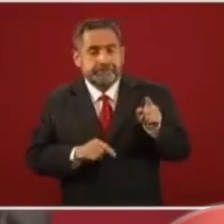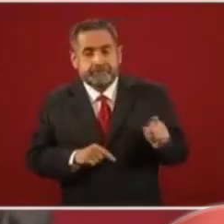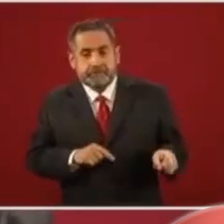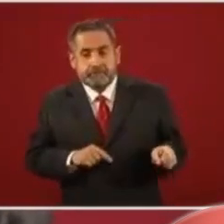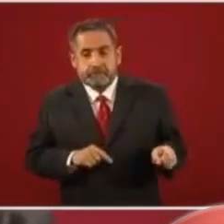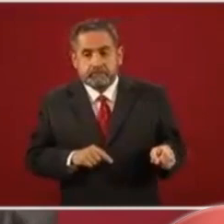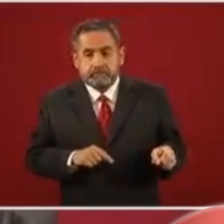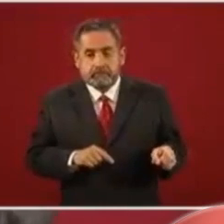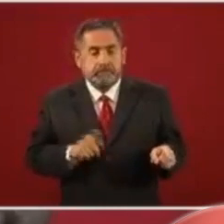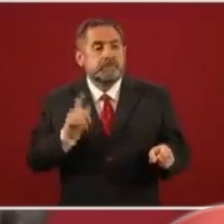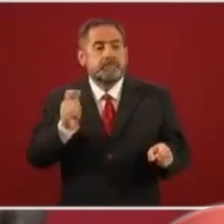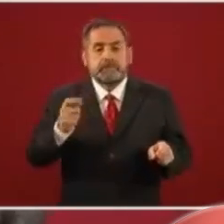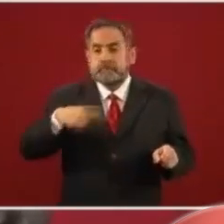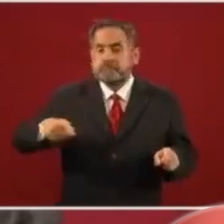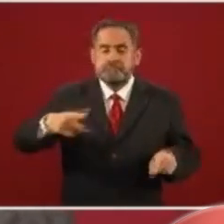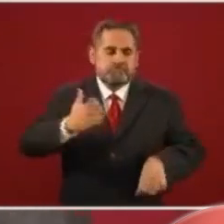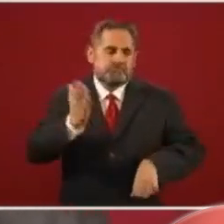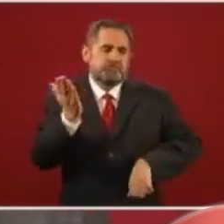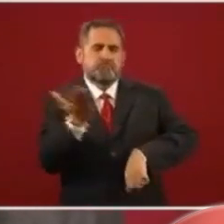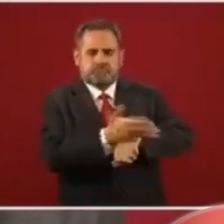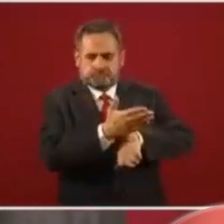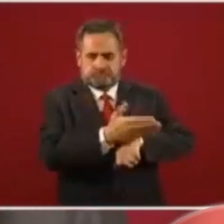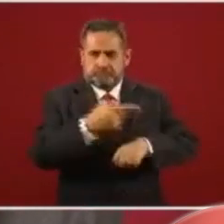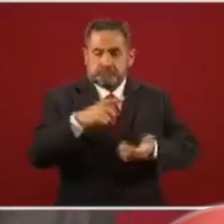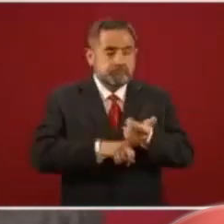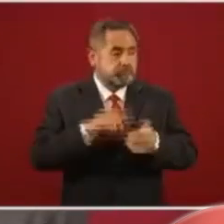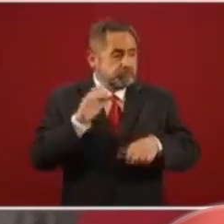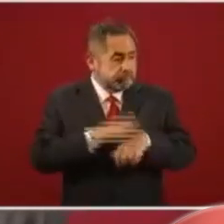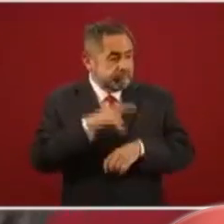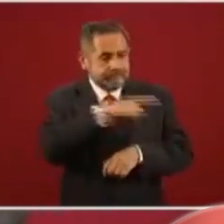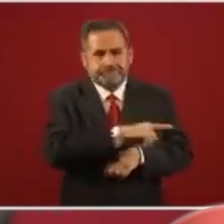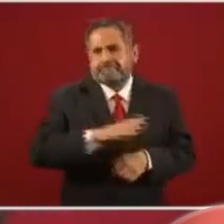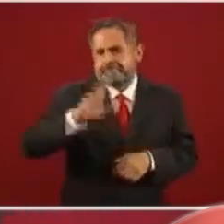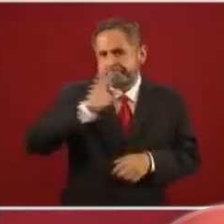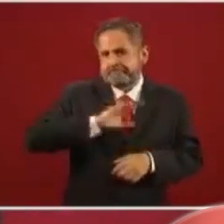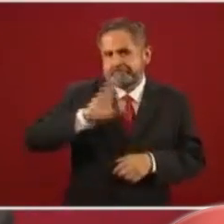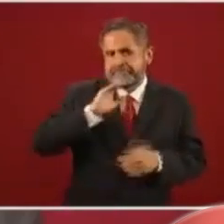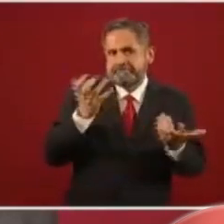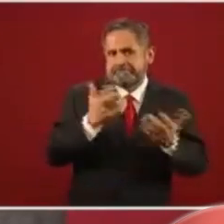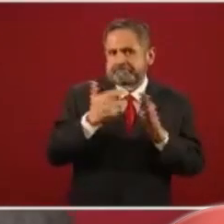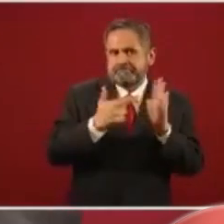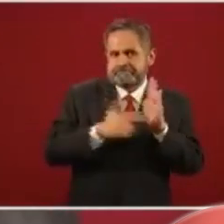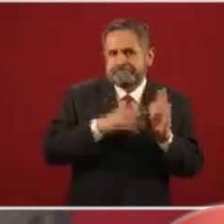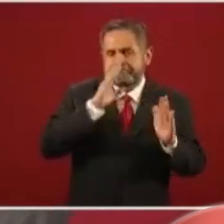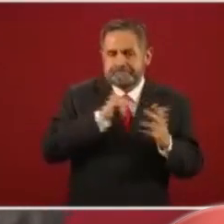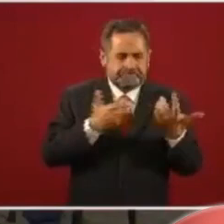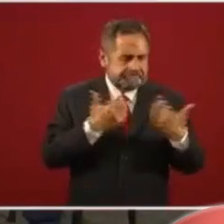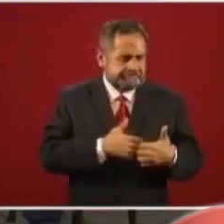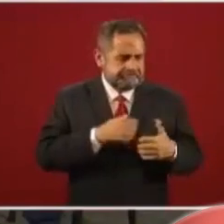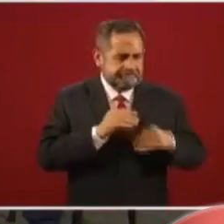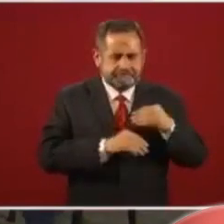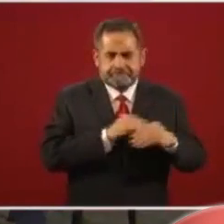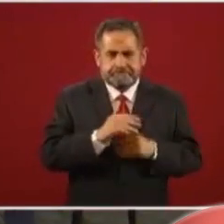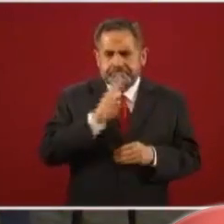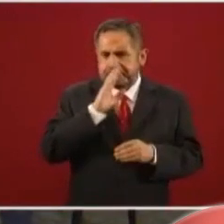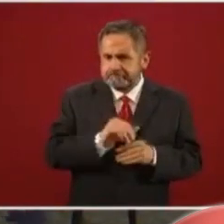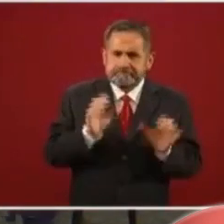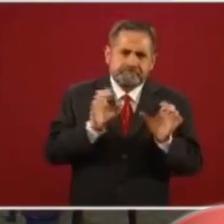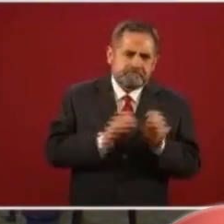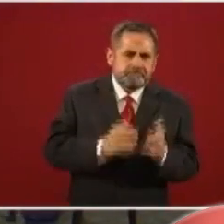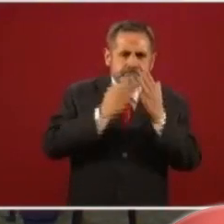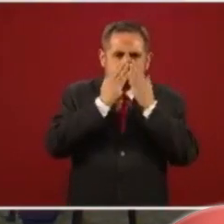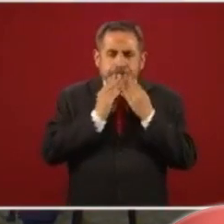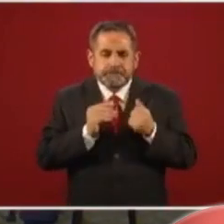había recibido una sanción sanitaria porque se identificaron malas prácticas de fabricación o no pudo certificar